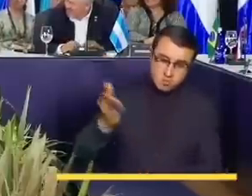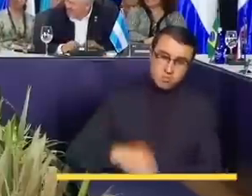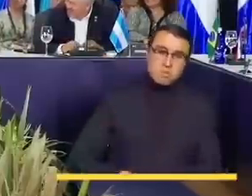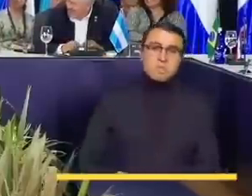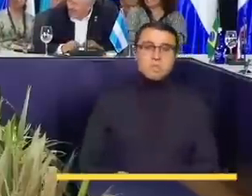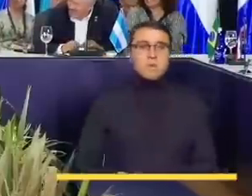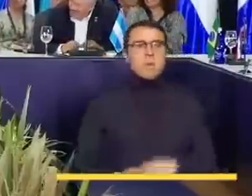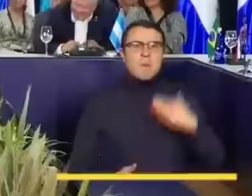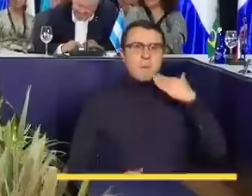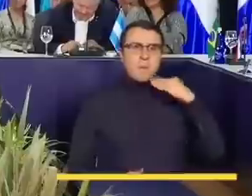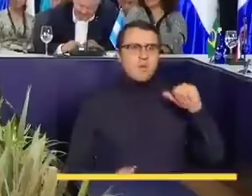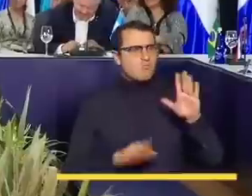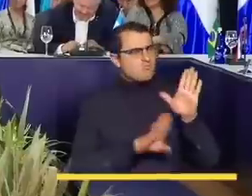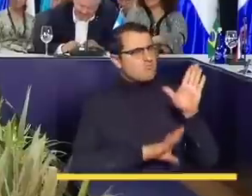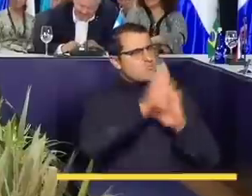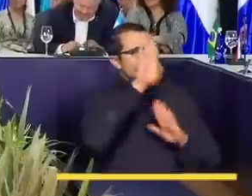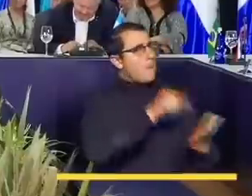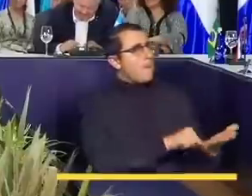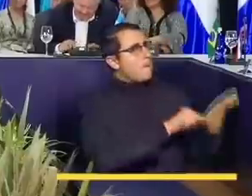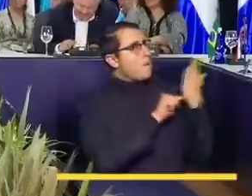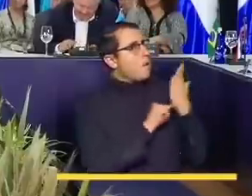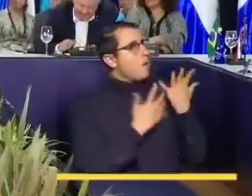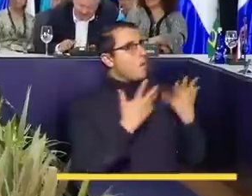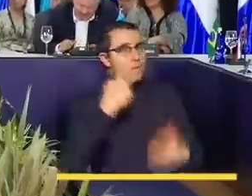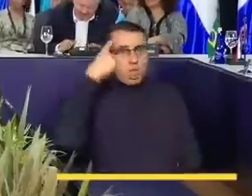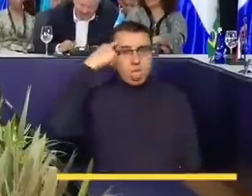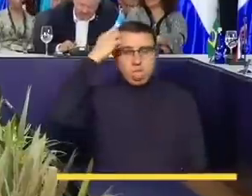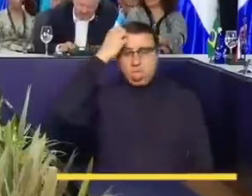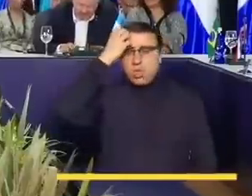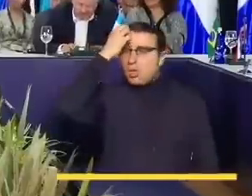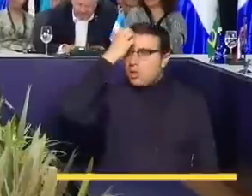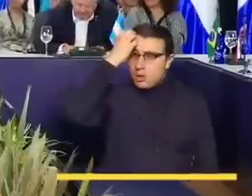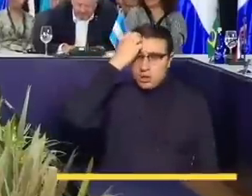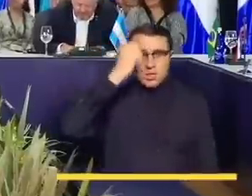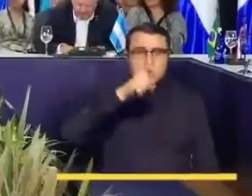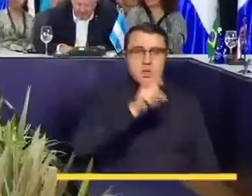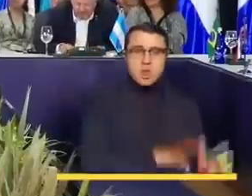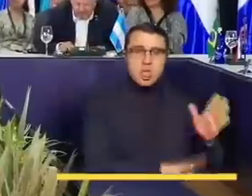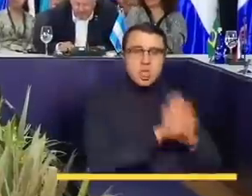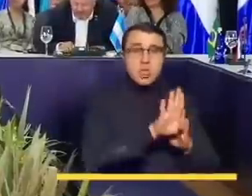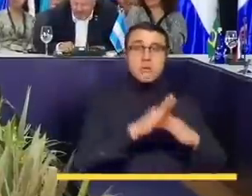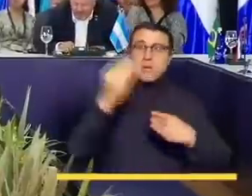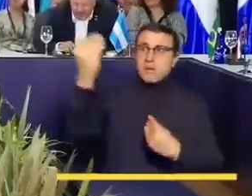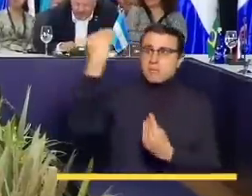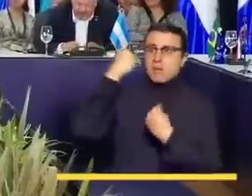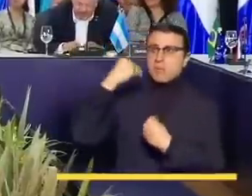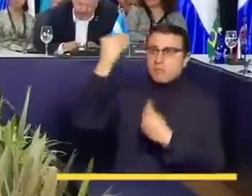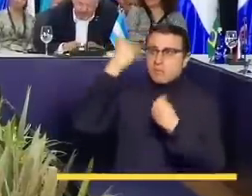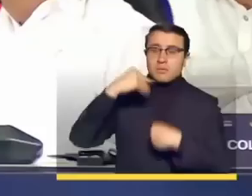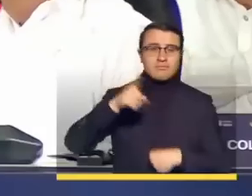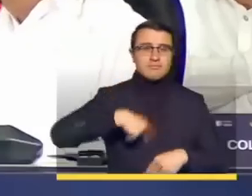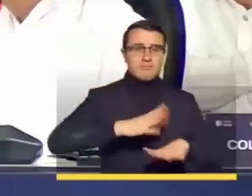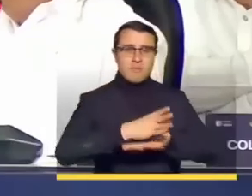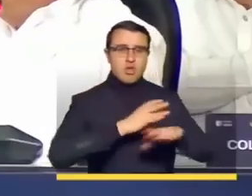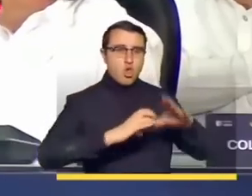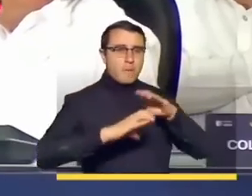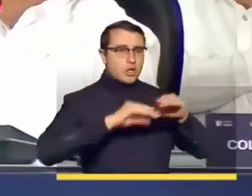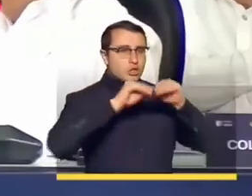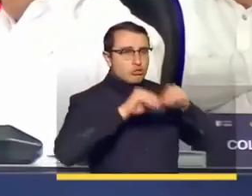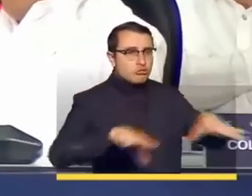¿Cómo es una mujer de éxito? ¿Cómo le venden a uno eso en la cabeza? En la educación que hacen los medios de comunicación